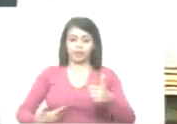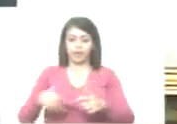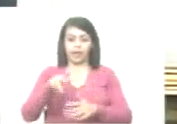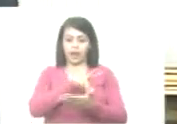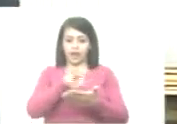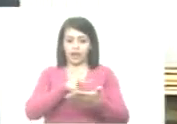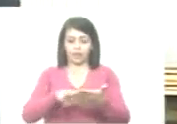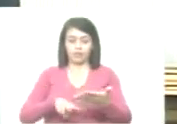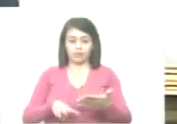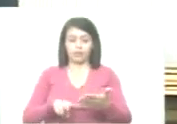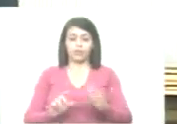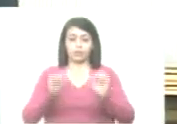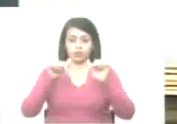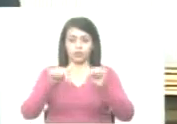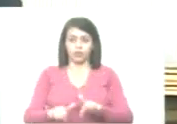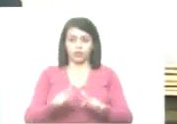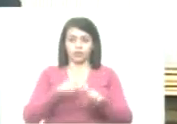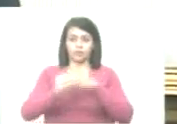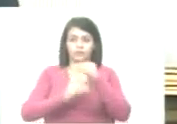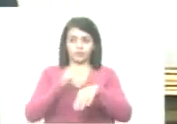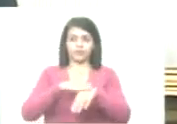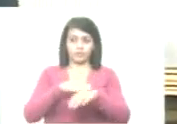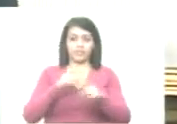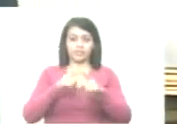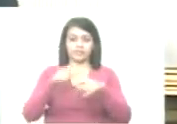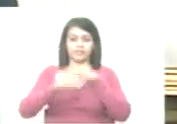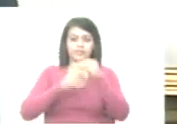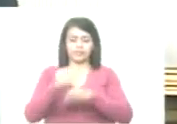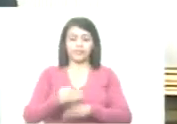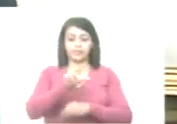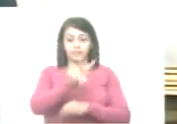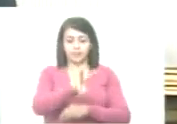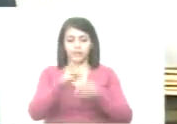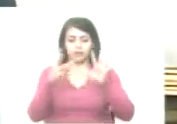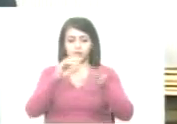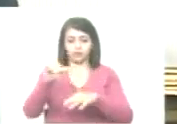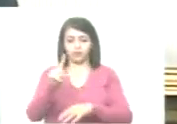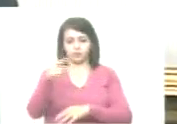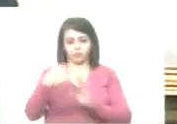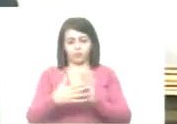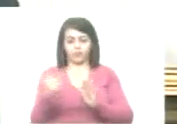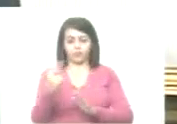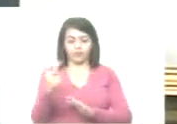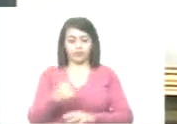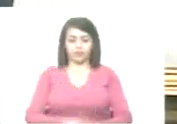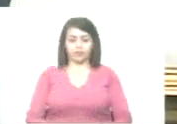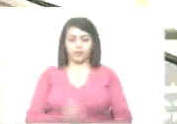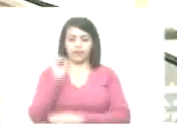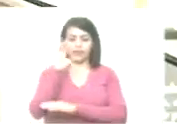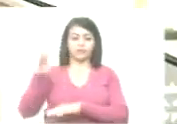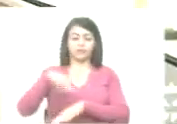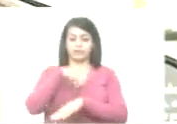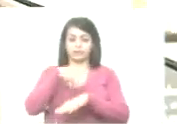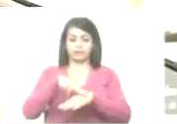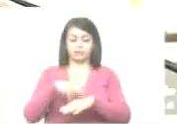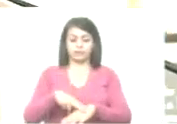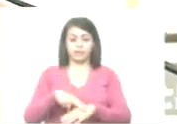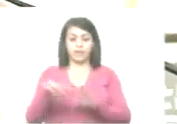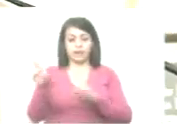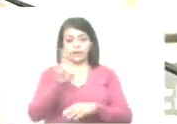lectura al acta de la sesión ordinaria del día jueves 28 de julio de 2022. Asamblea Nacional de